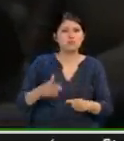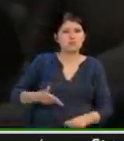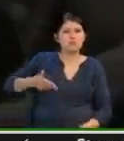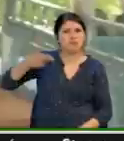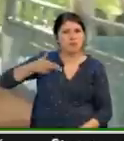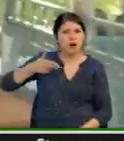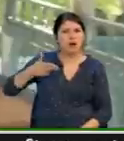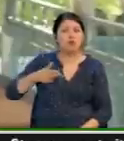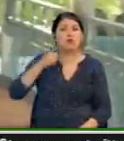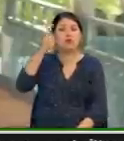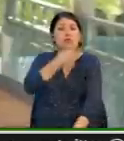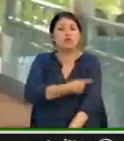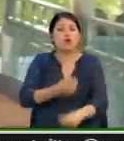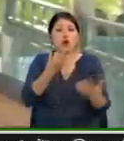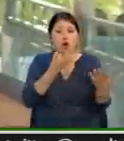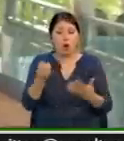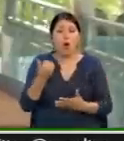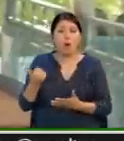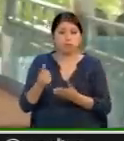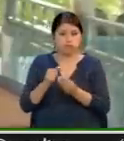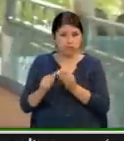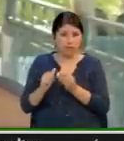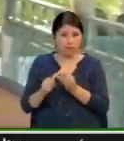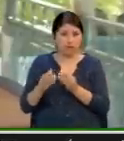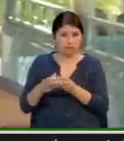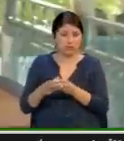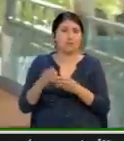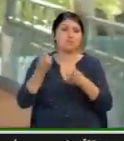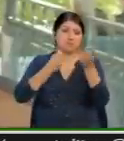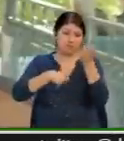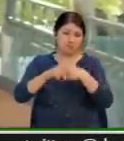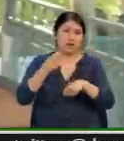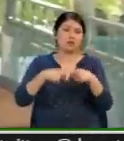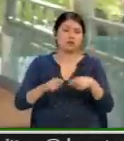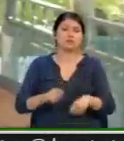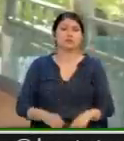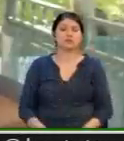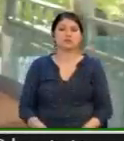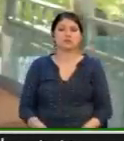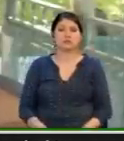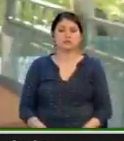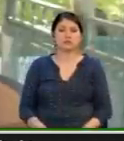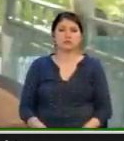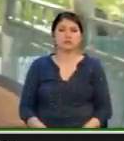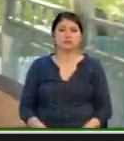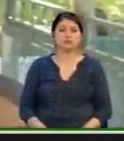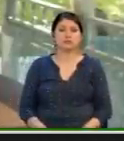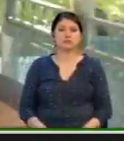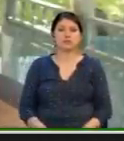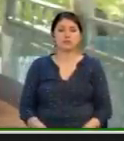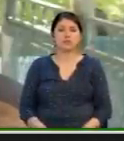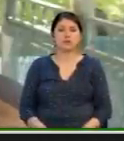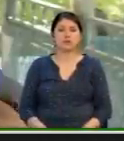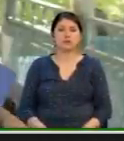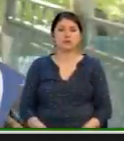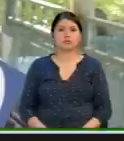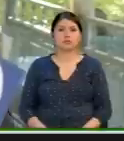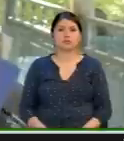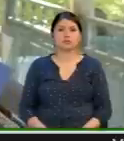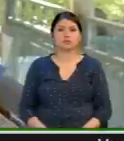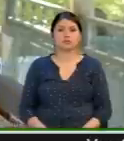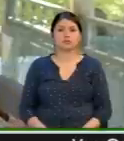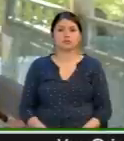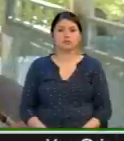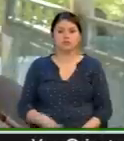fuego 1,800000 pesos en efectivo producto de estas ventas de estupefacientes Y de igual manera eh